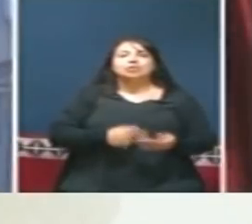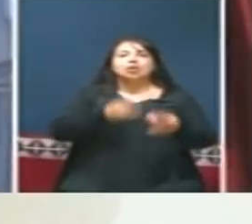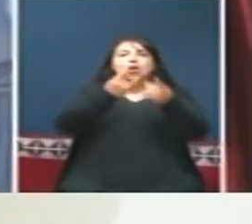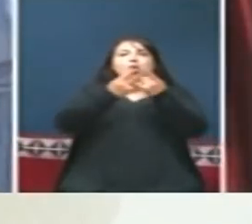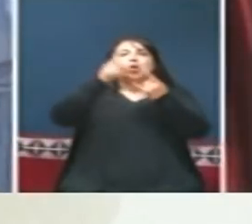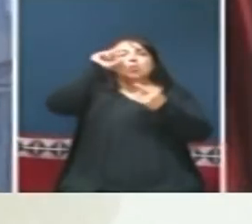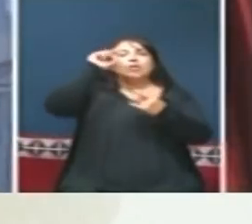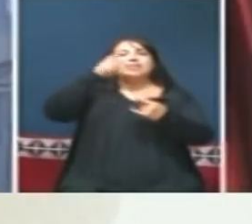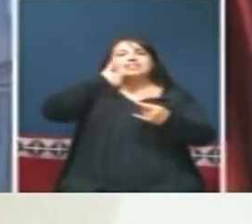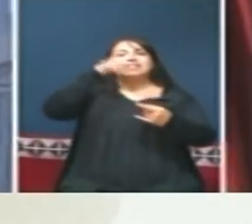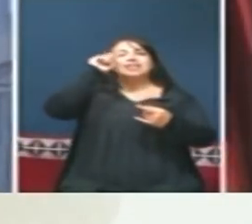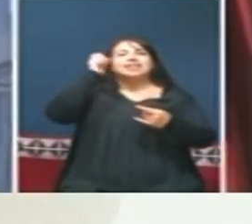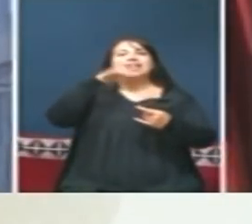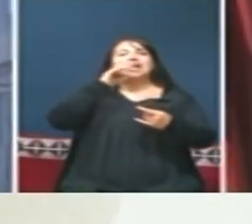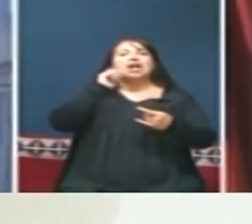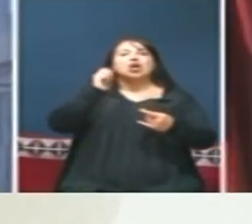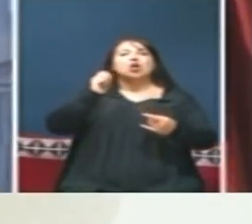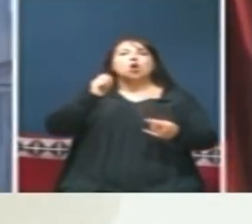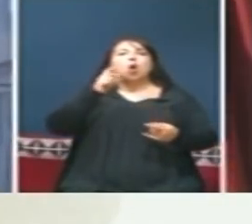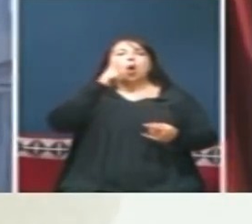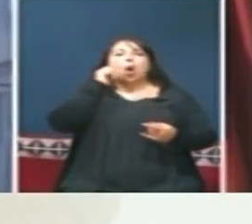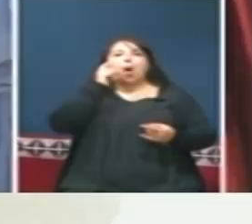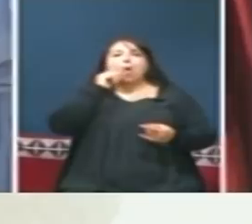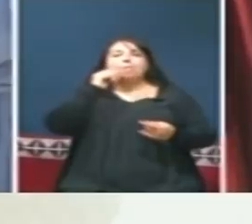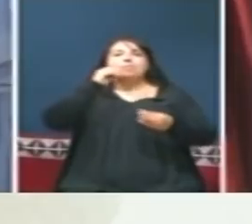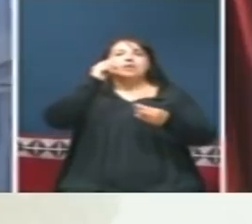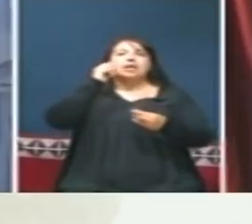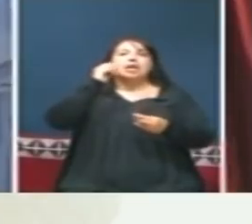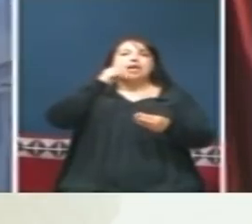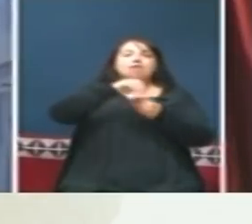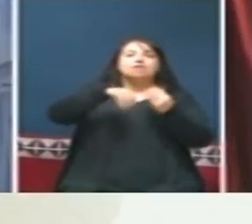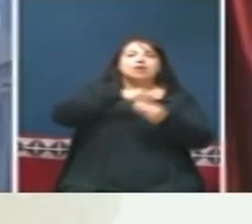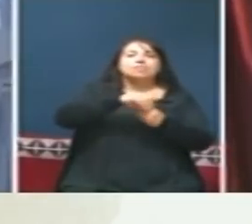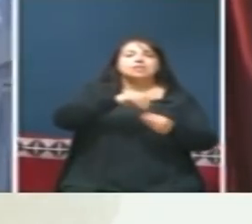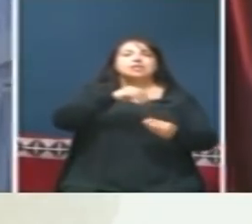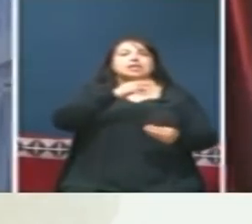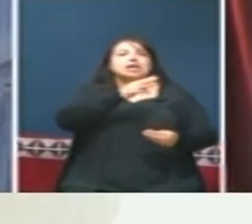Wenceslao Pedernera, laico y padre de familia.